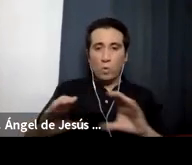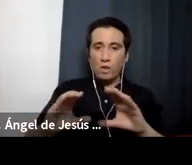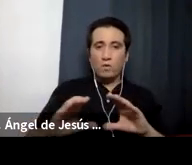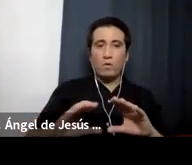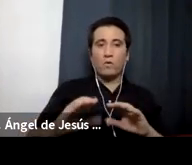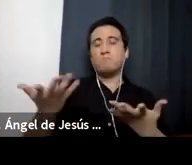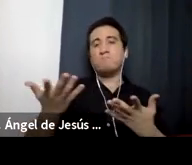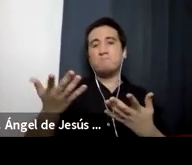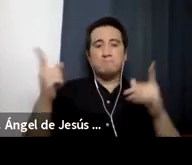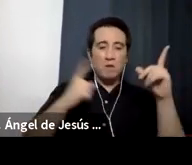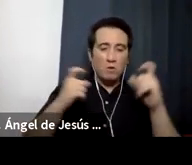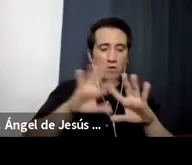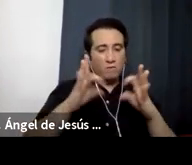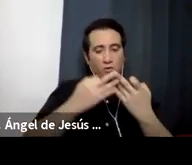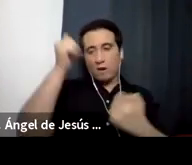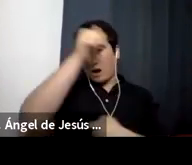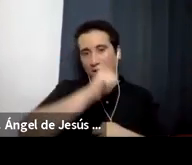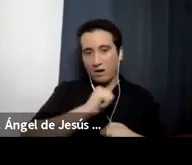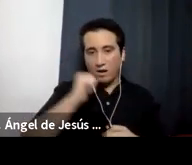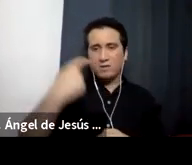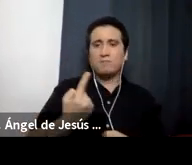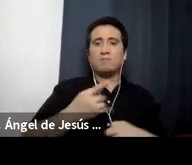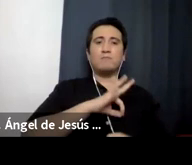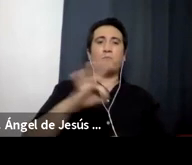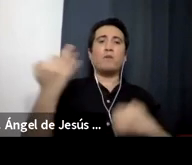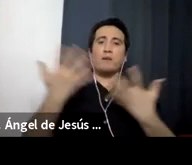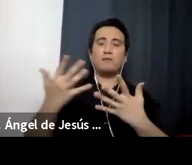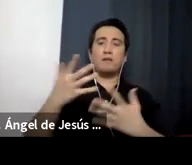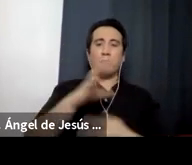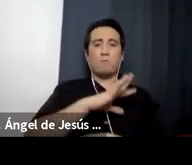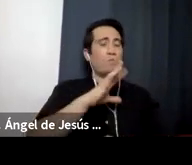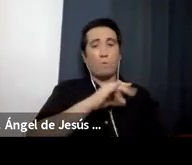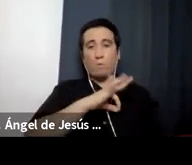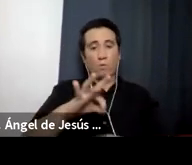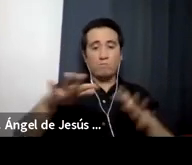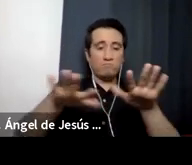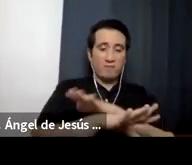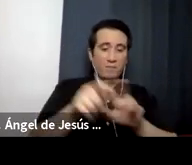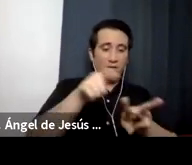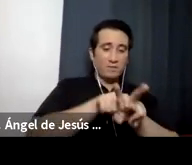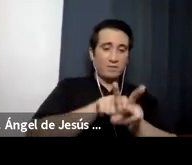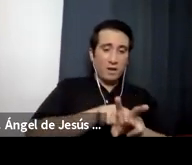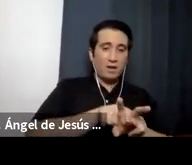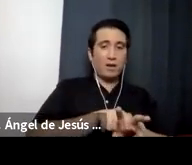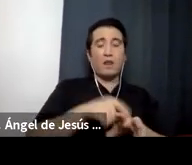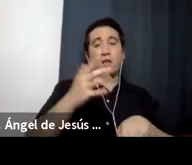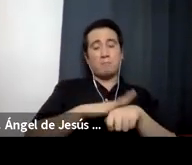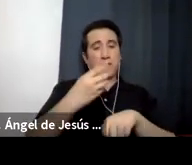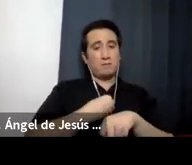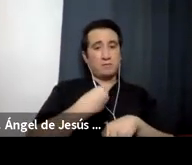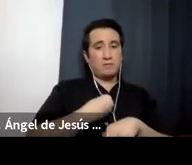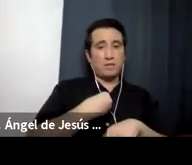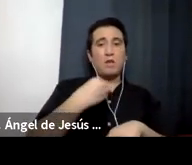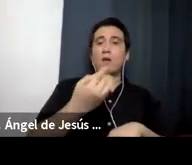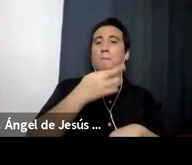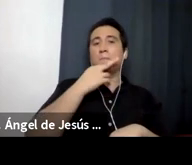alguna manera, pues analicen, ¿no? ¿Qué se puede hacer? Si no podemos cambiar la chancla por una chancla que sea un poquito más resistente, que esté